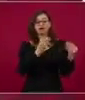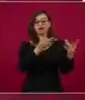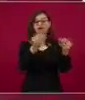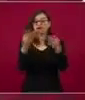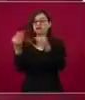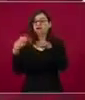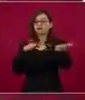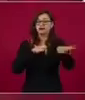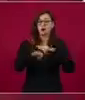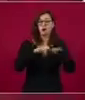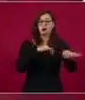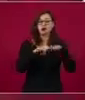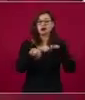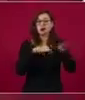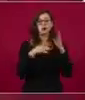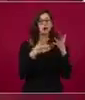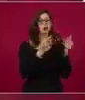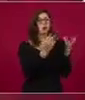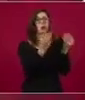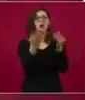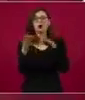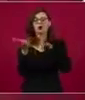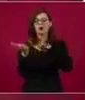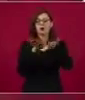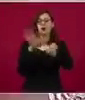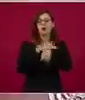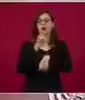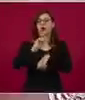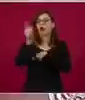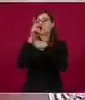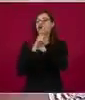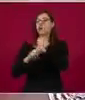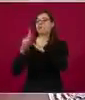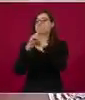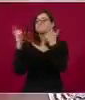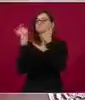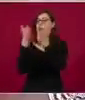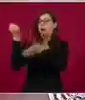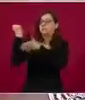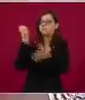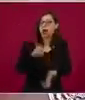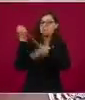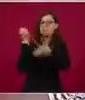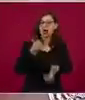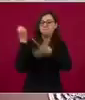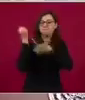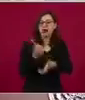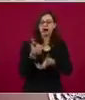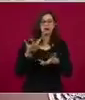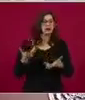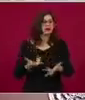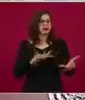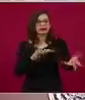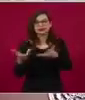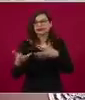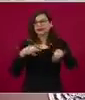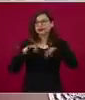por la inversión extranjera que está llegando, porque México es un